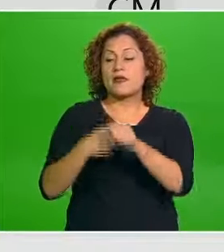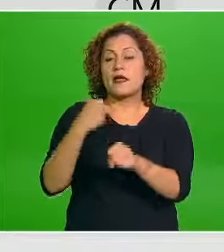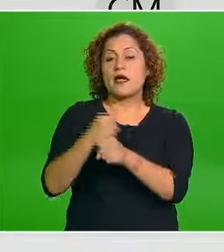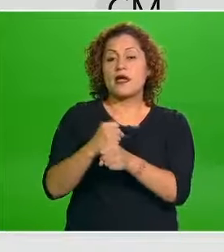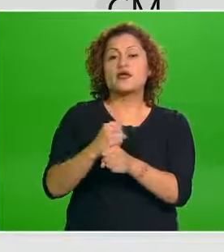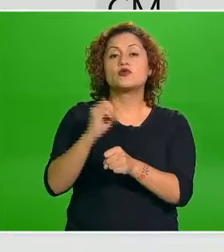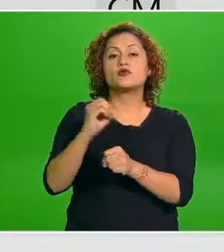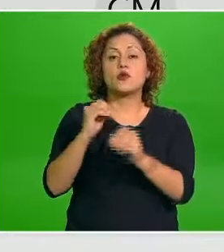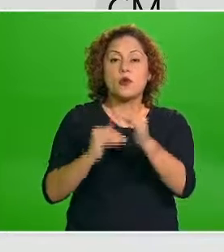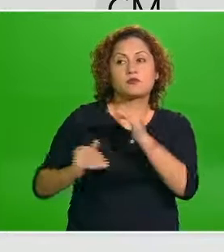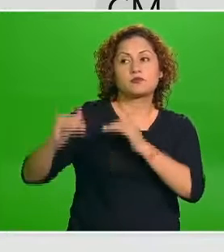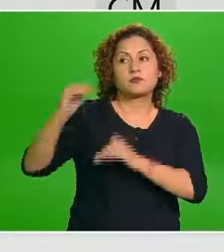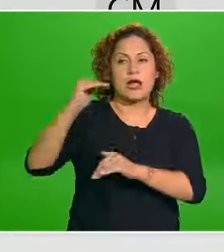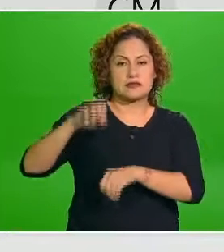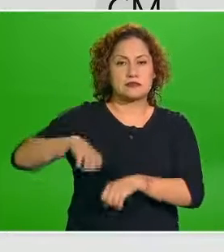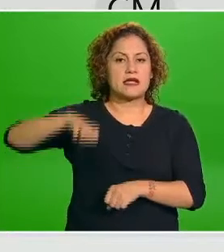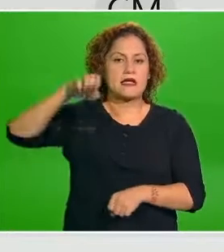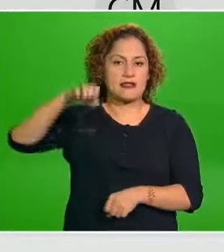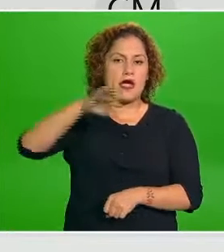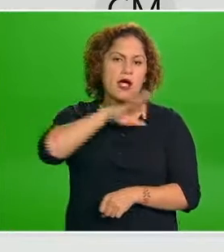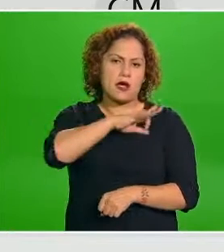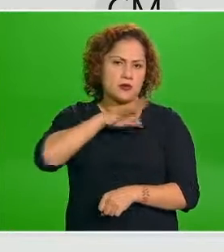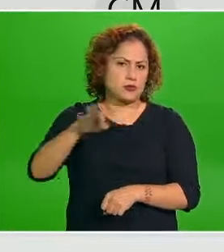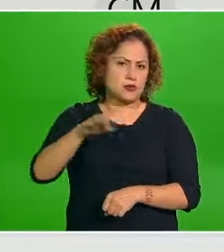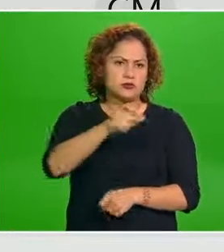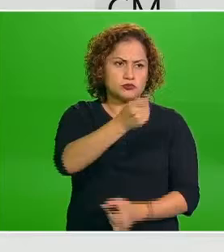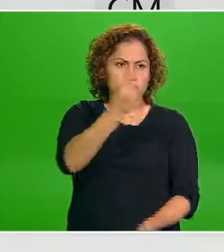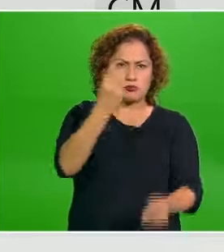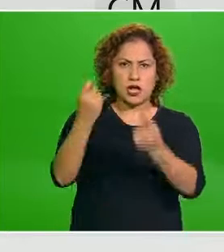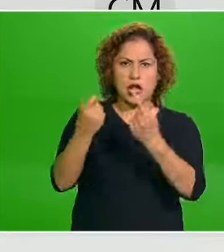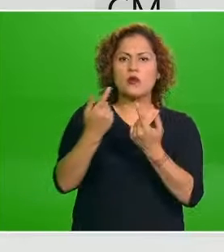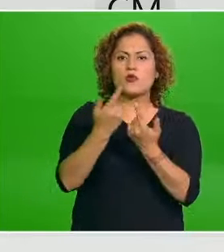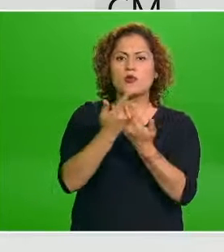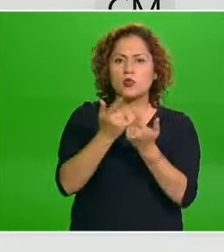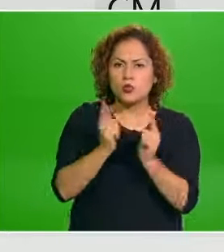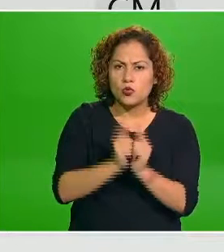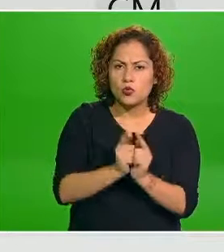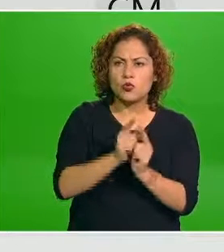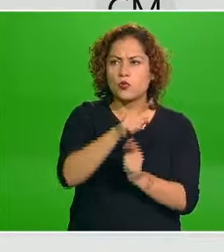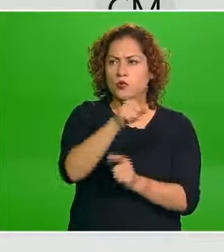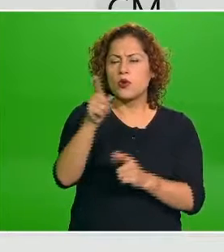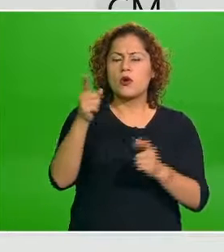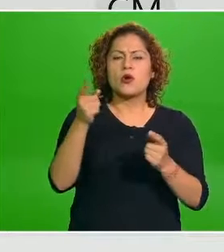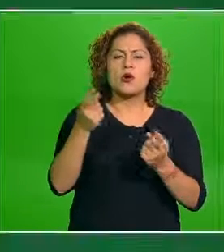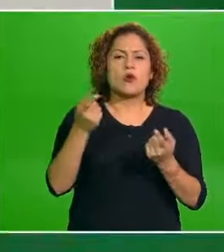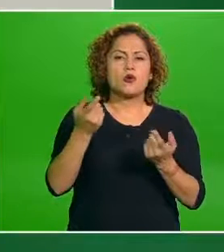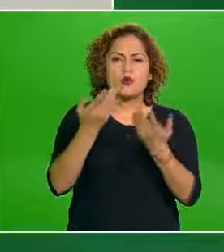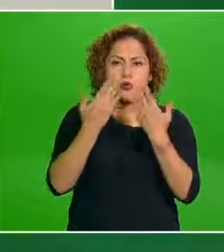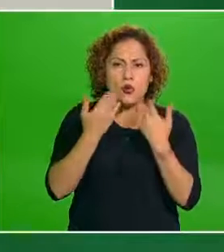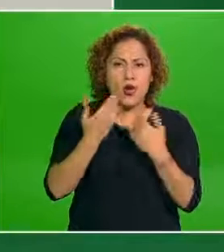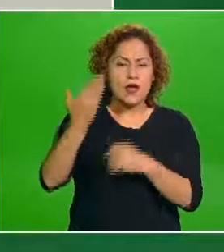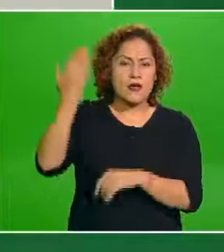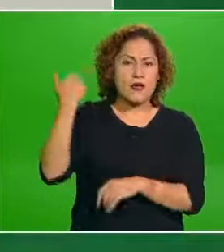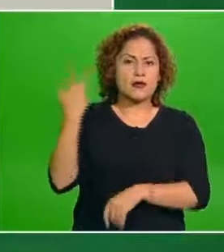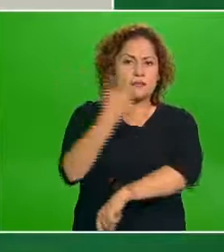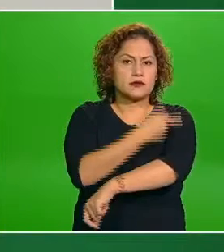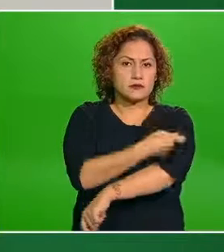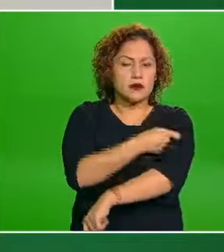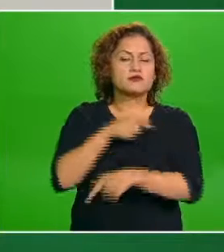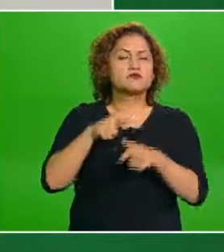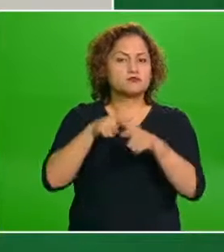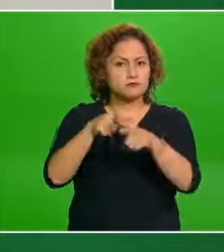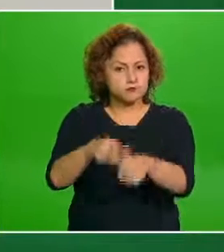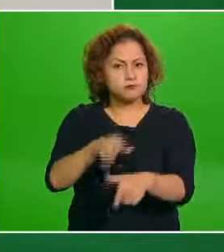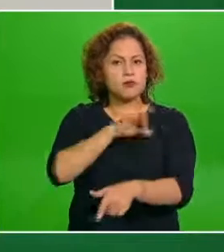o más de edad. Entonces, todos los que estén en grupos previos que no hayan alcanzado la vacuna en su primera dosis serán también vacunados